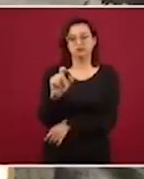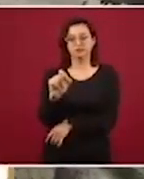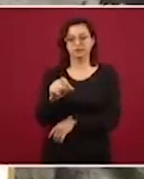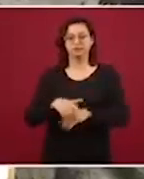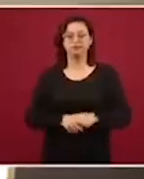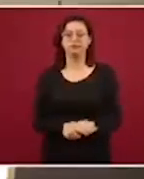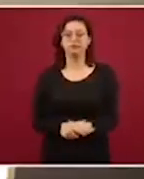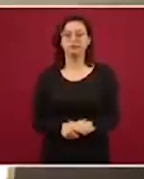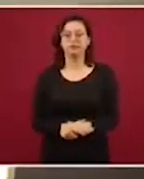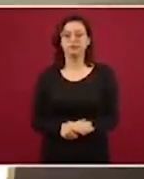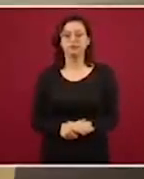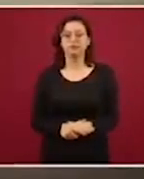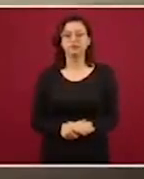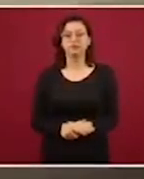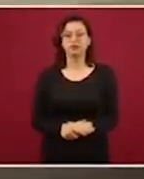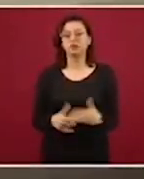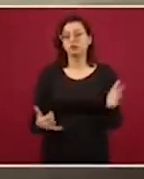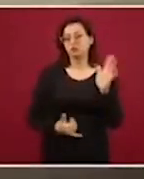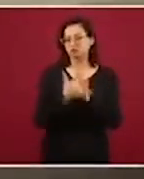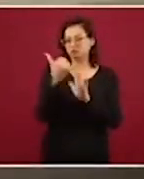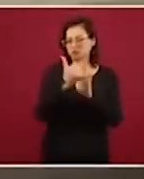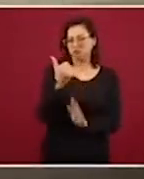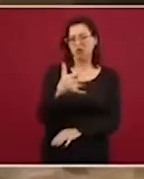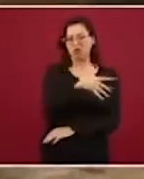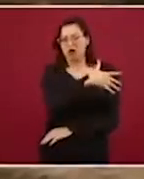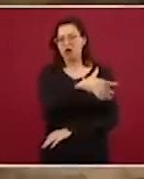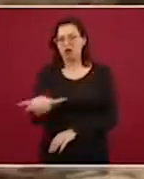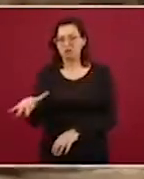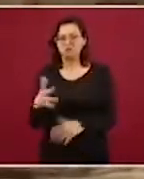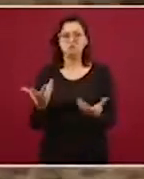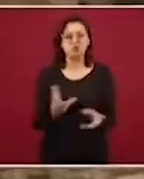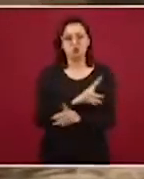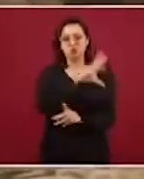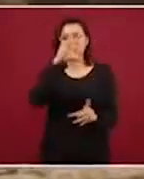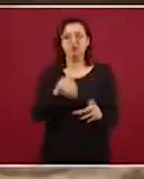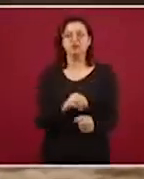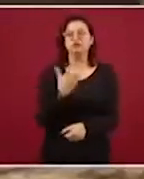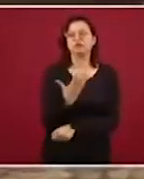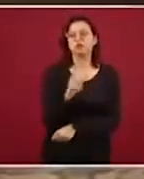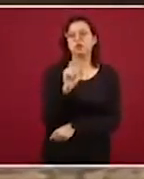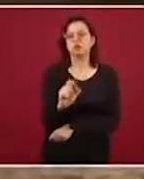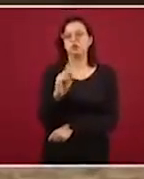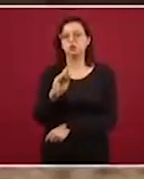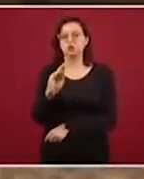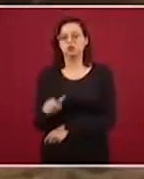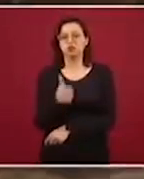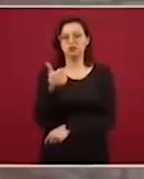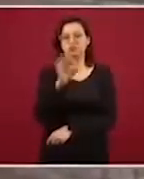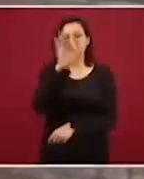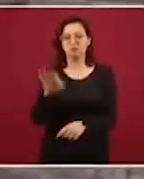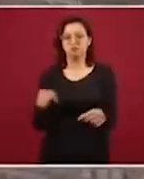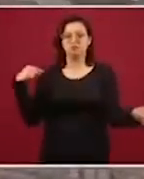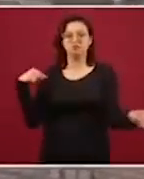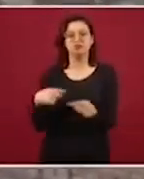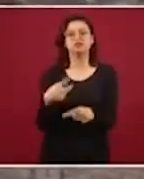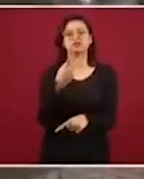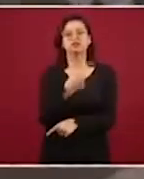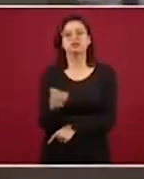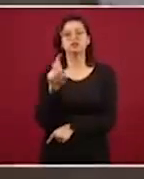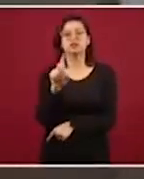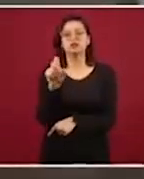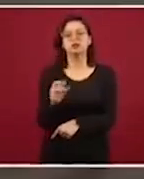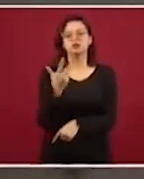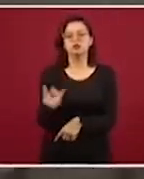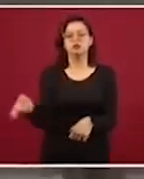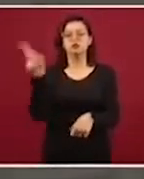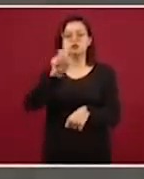Con relación a los datos generales de la obra, se tiene un avance general del 5.86% en 138 días, con